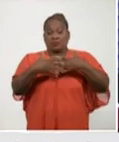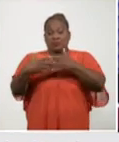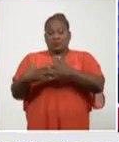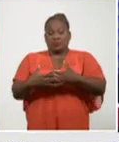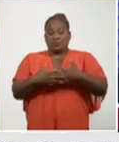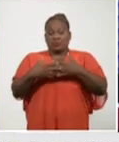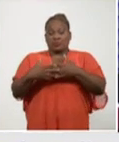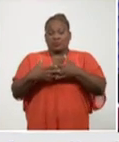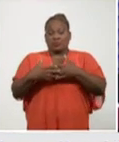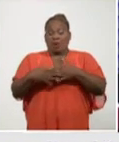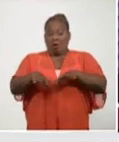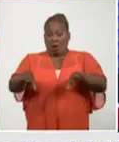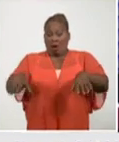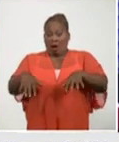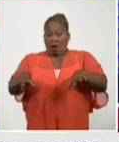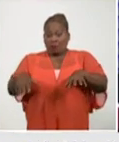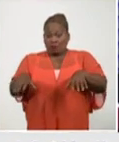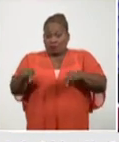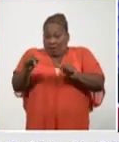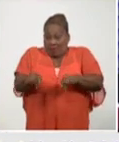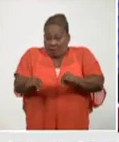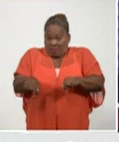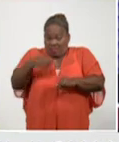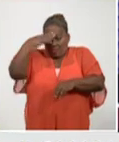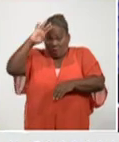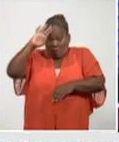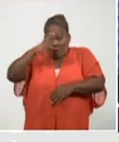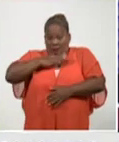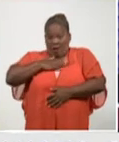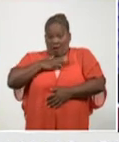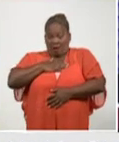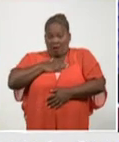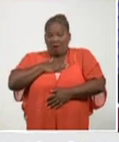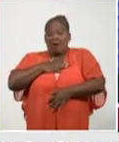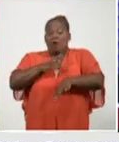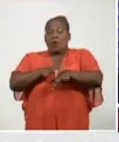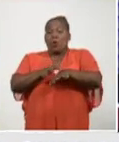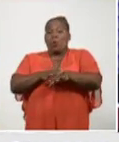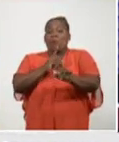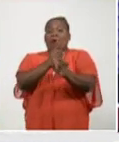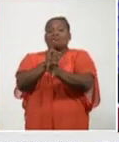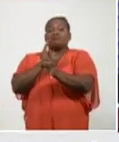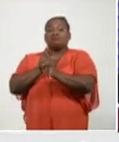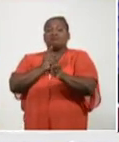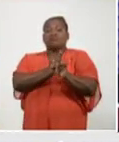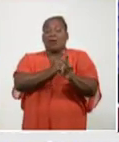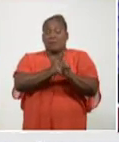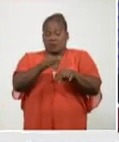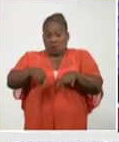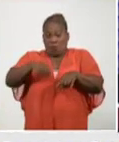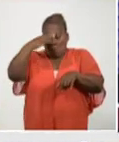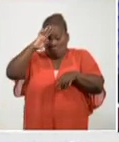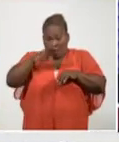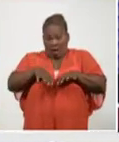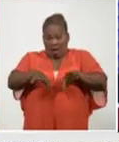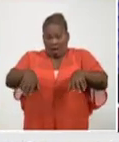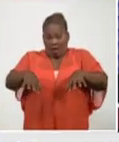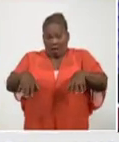Autóctonos diagnosticados ayer como consecuencia de transmisión en nuestro territorio, pues